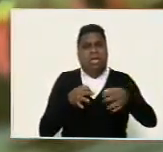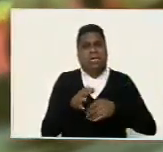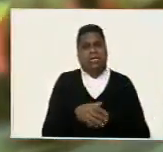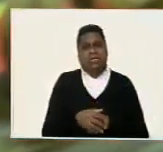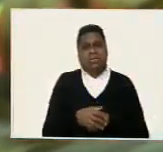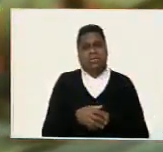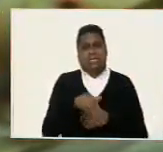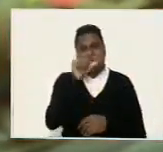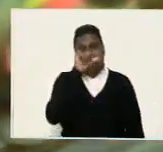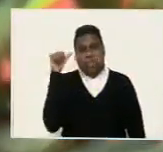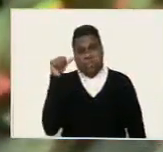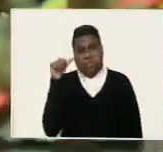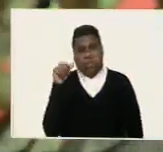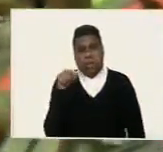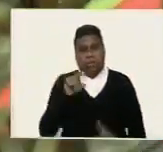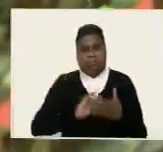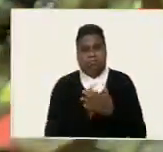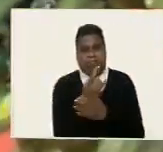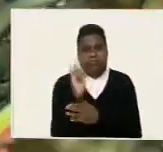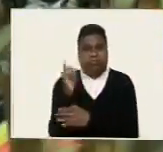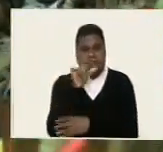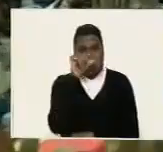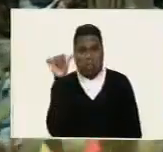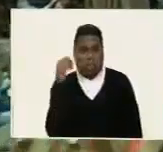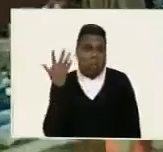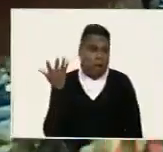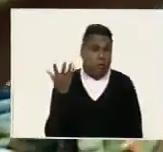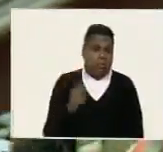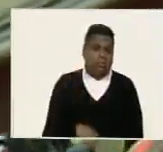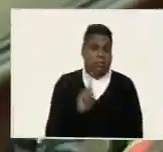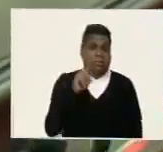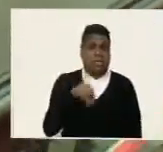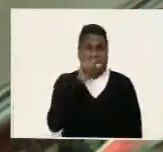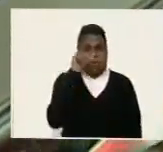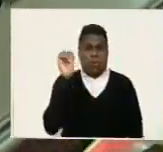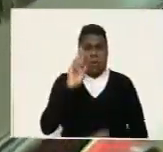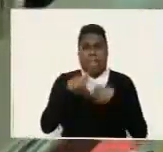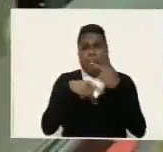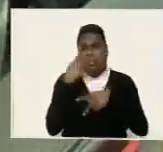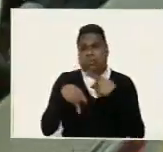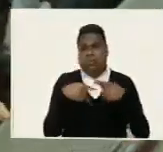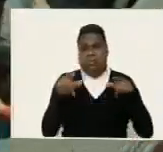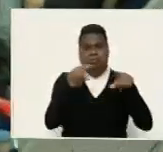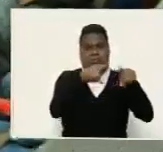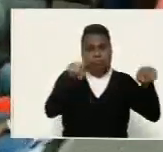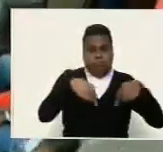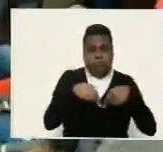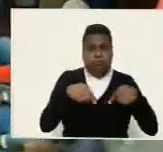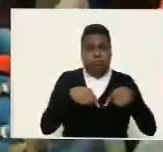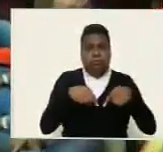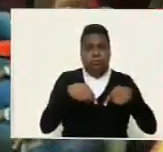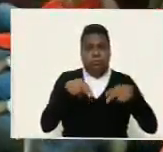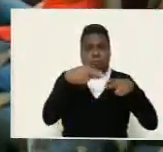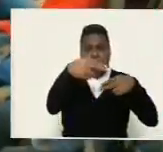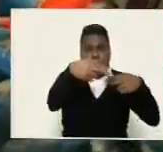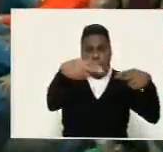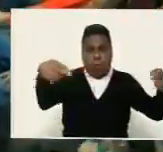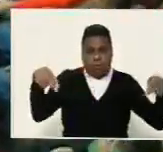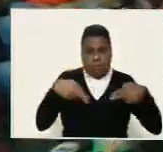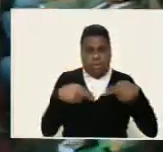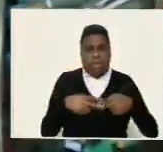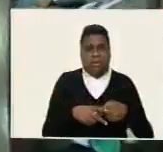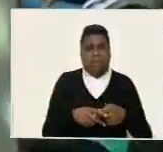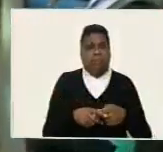solo que subió esa cantidad, sino que la cantidad de droga producida por hectárea también aumentó. Son más eficientes,